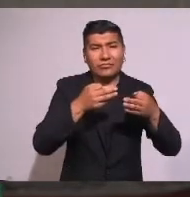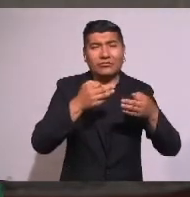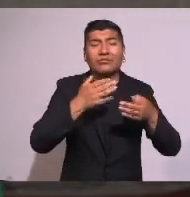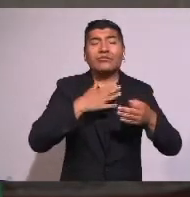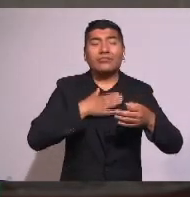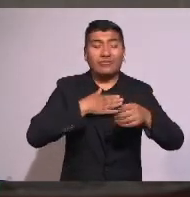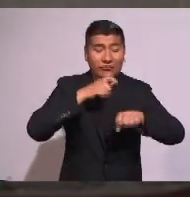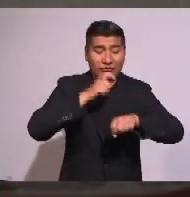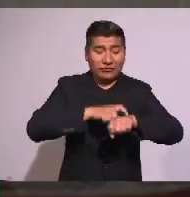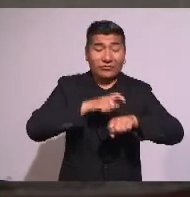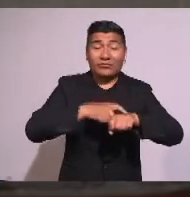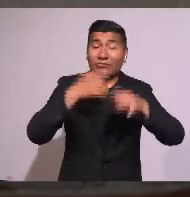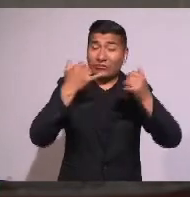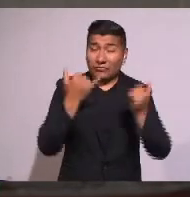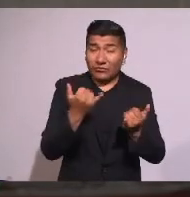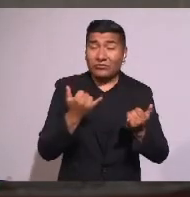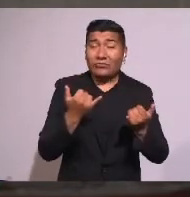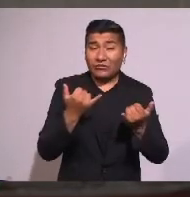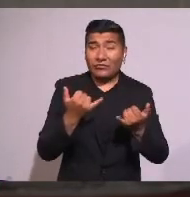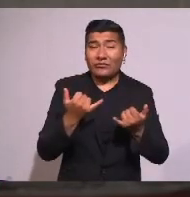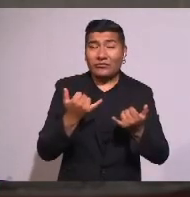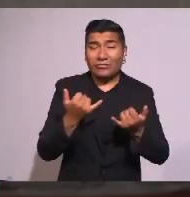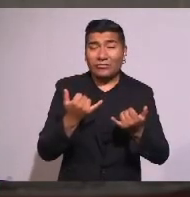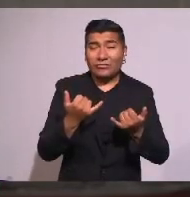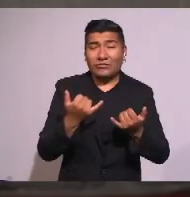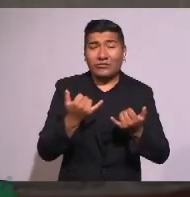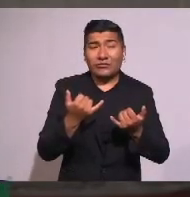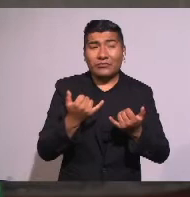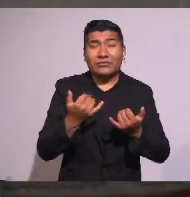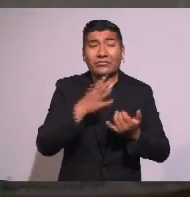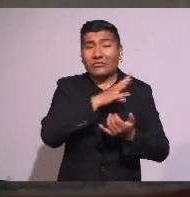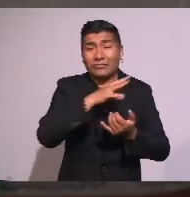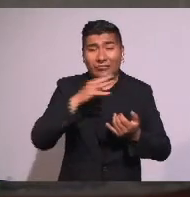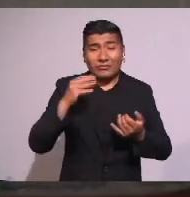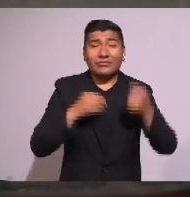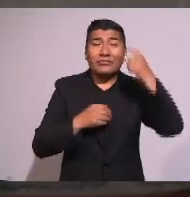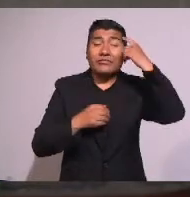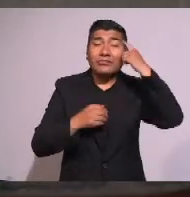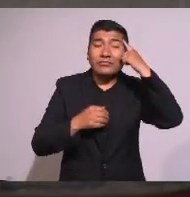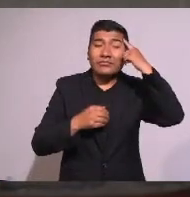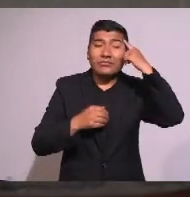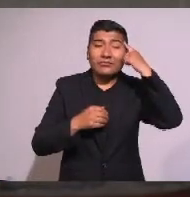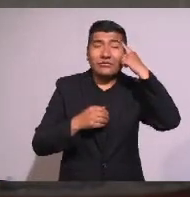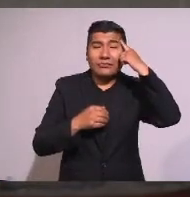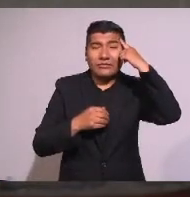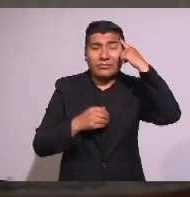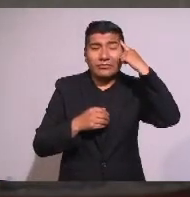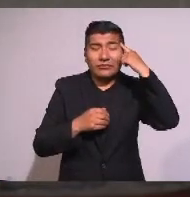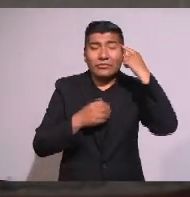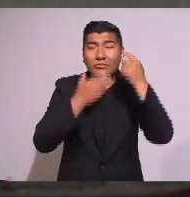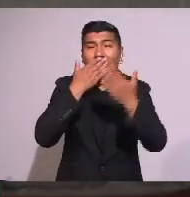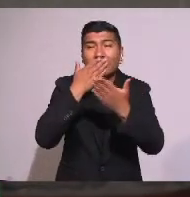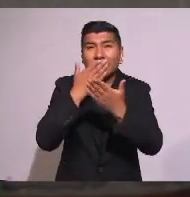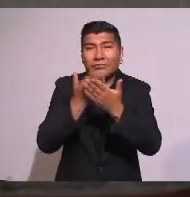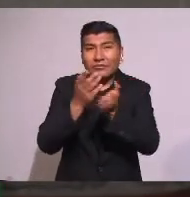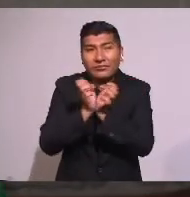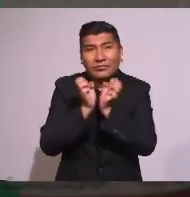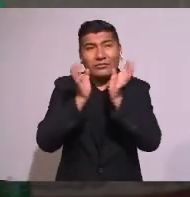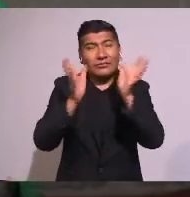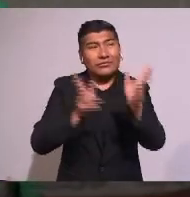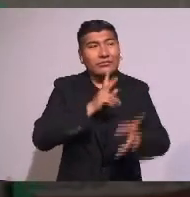momento histórico, aquí y ahora, y pensando sobre todo en el bien de los